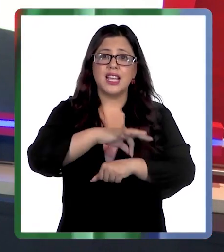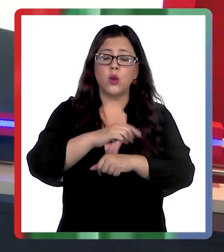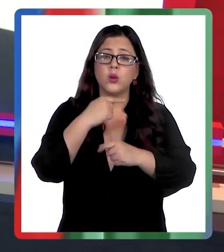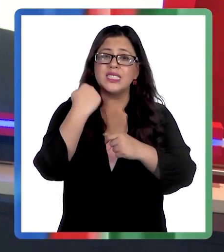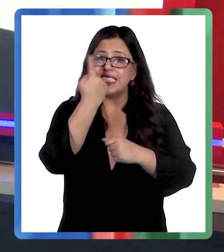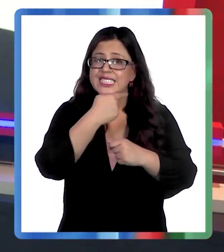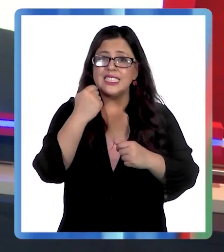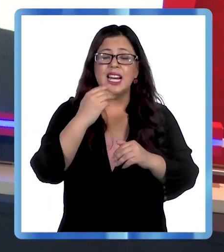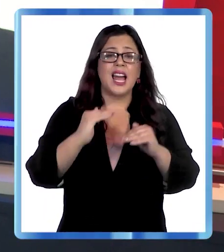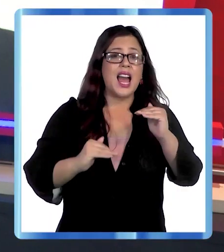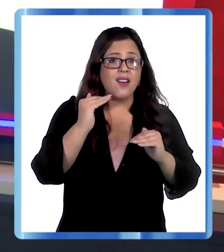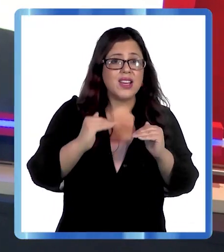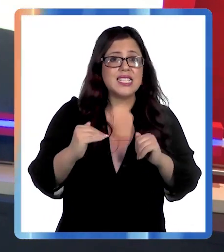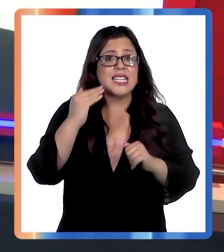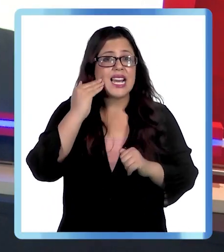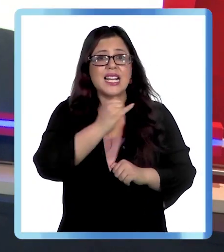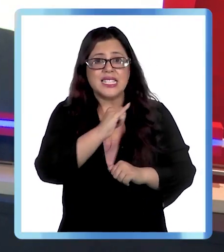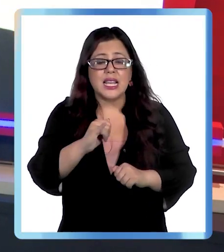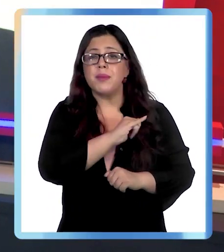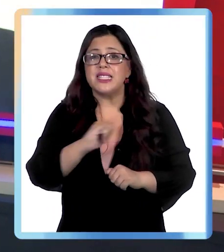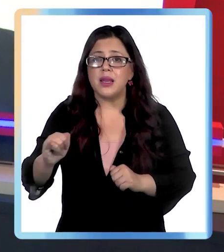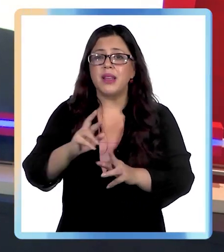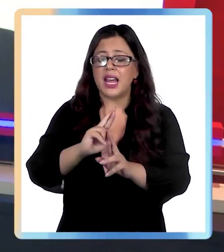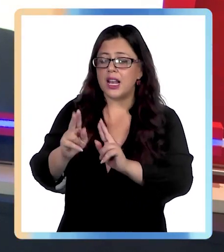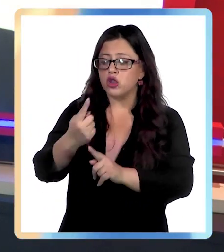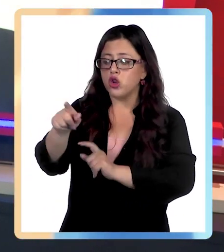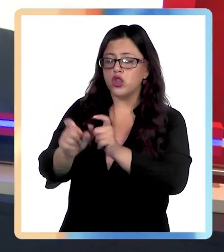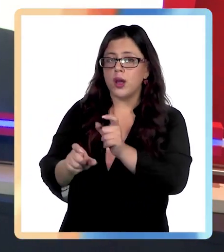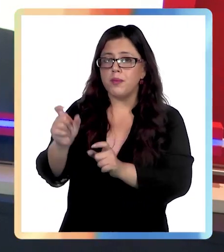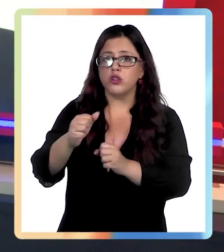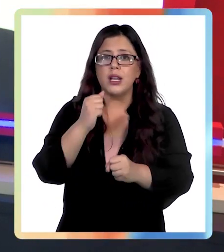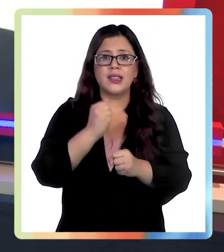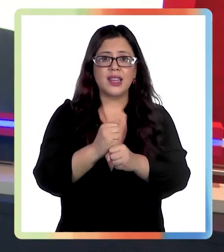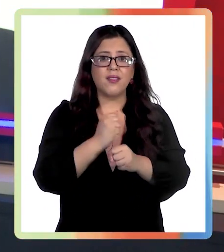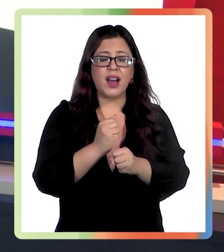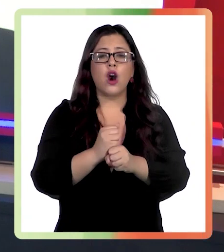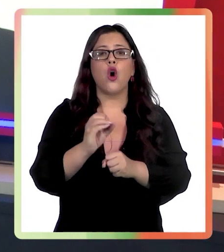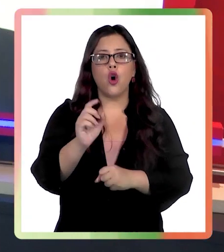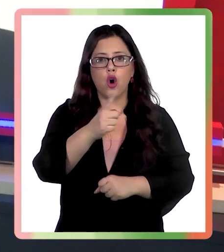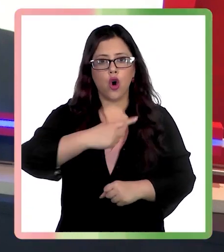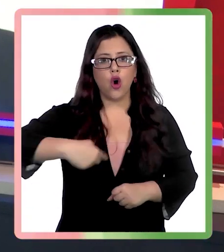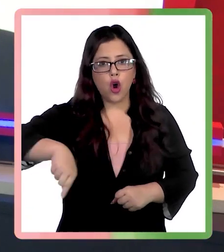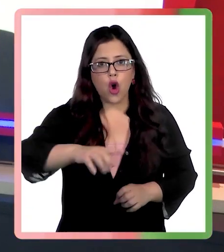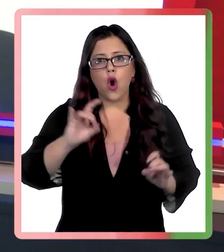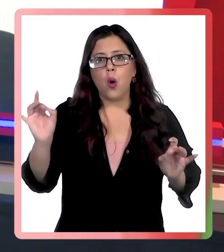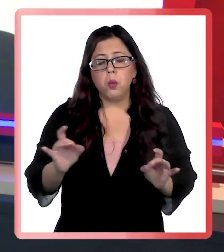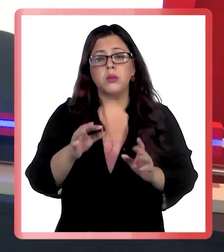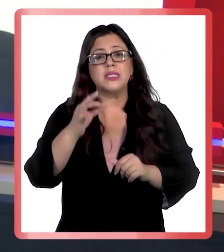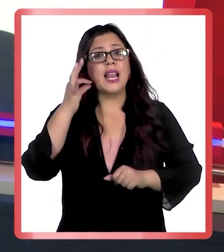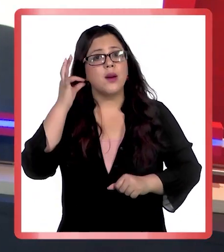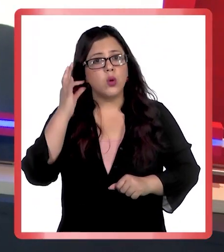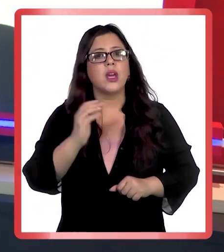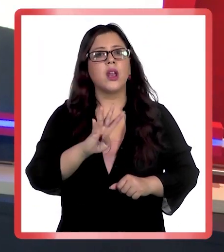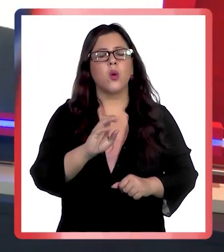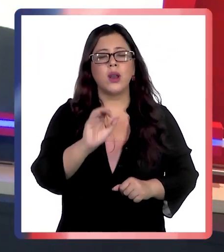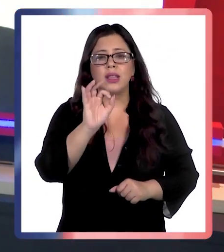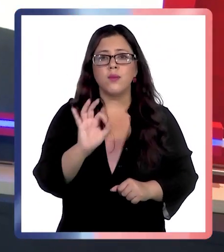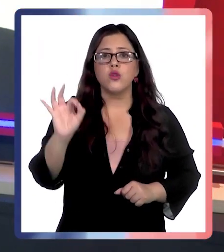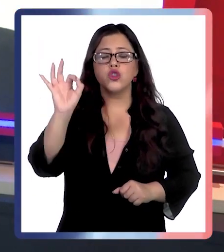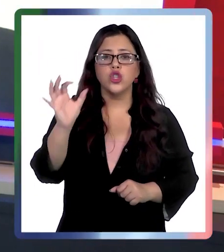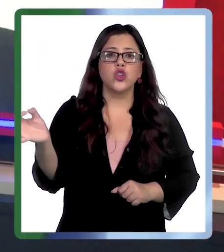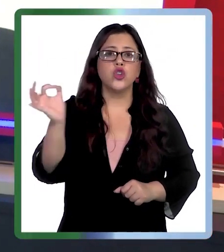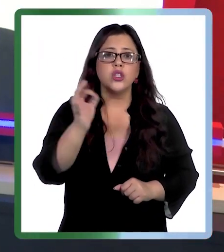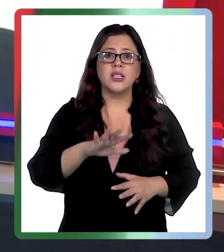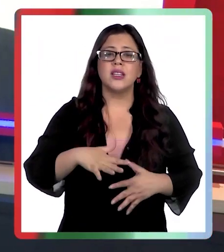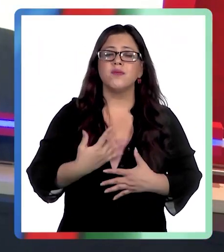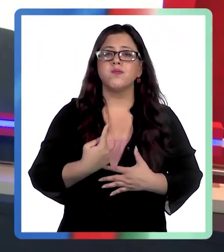influye a veces casi siempre o siempre en sus relaciones con otras personas en su trabajo o con ellos mismos en el caso de las mujeres el